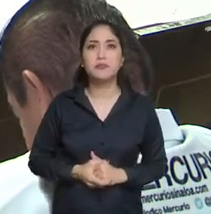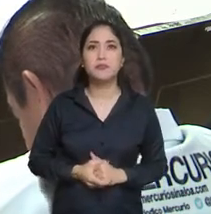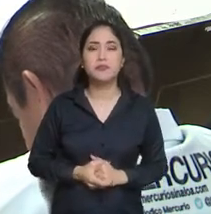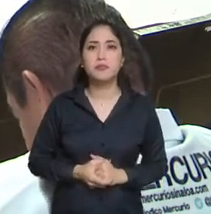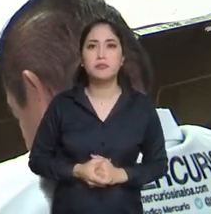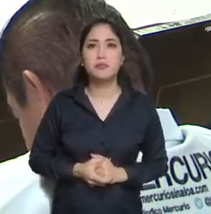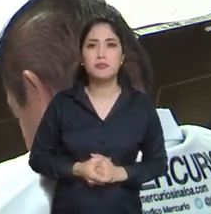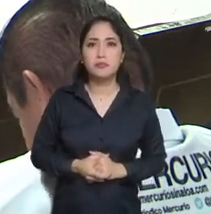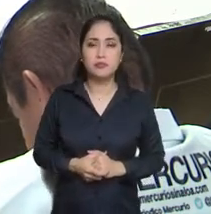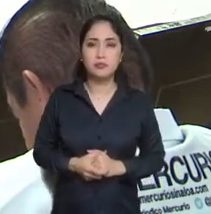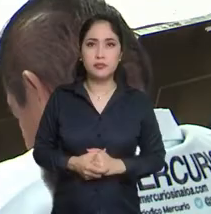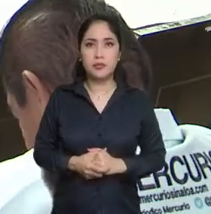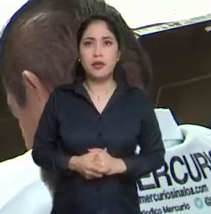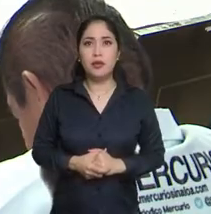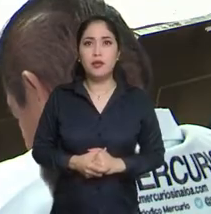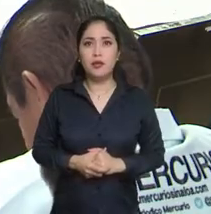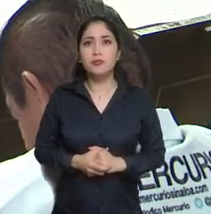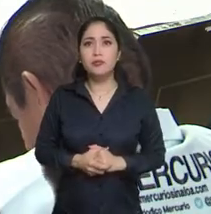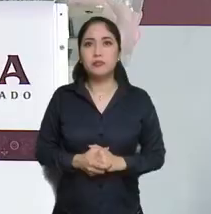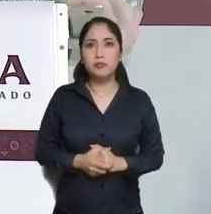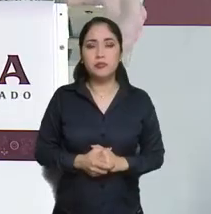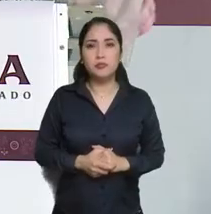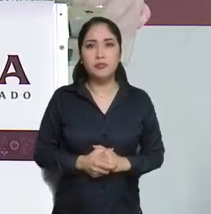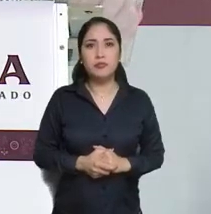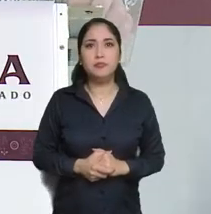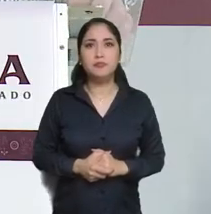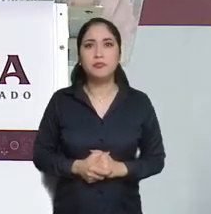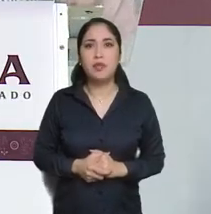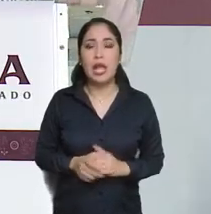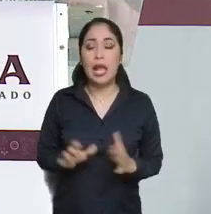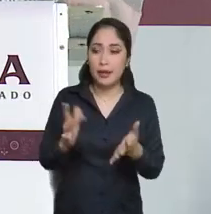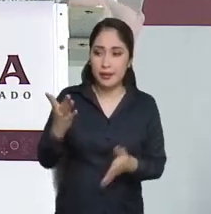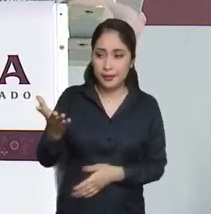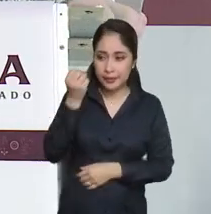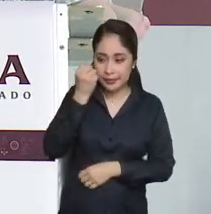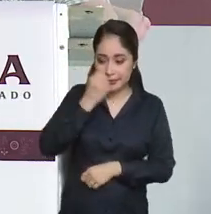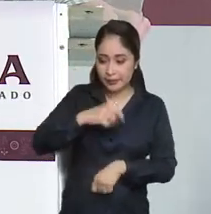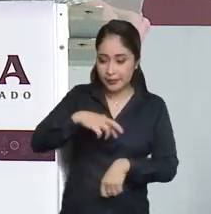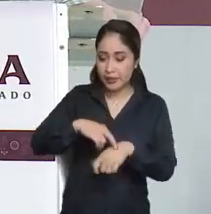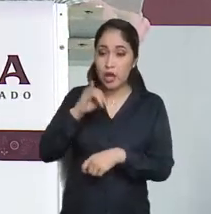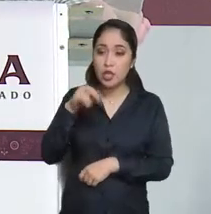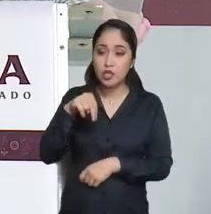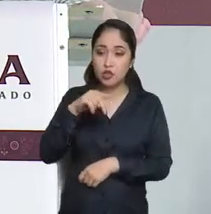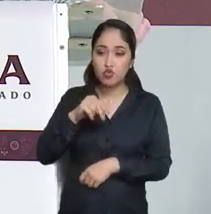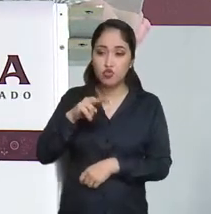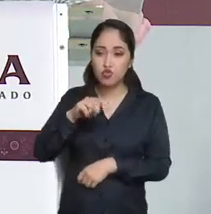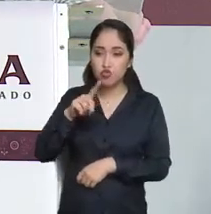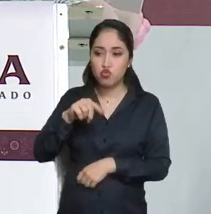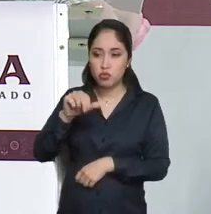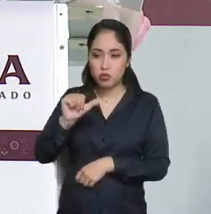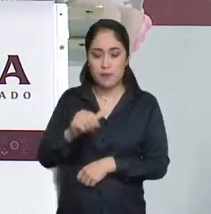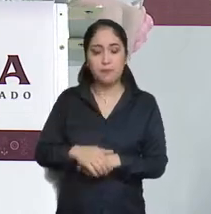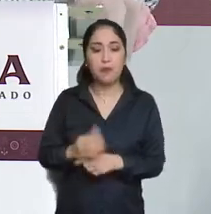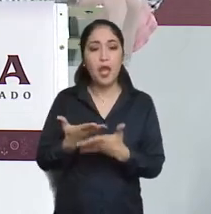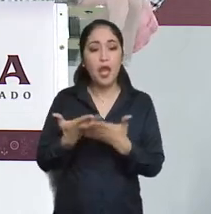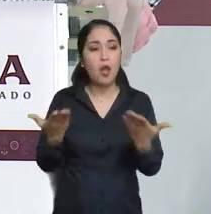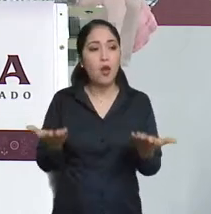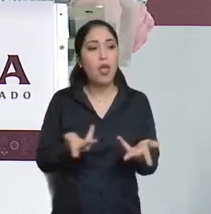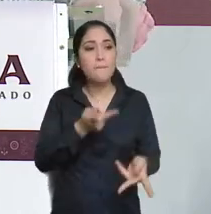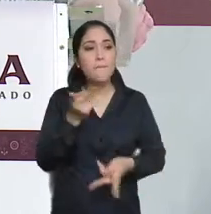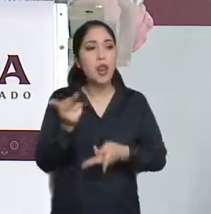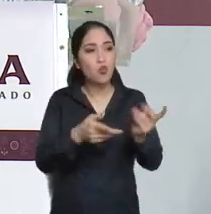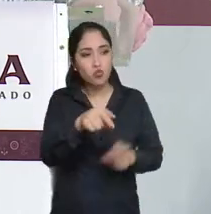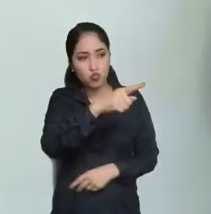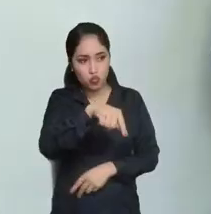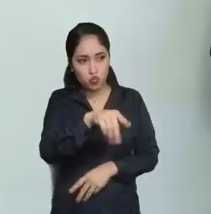Muchas gracias, secretario Insunza. Vamos a darle paso a las preguntas ya, por favor. Sí,